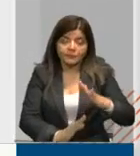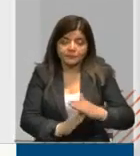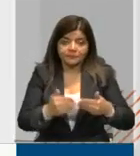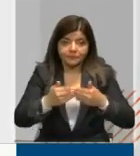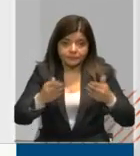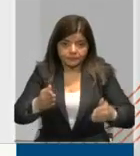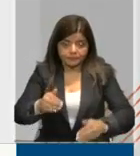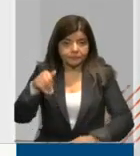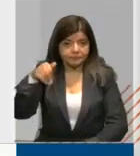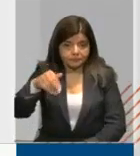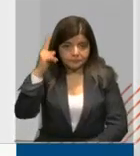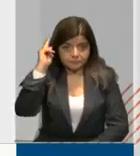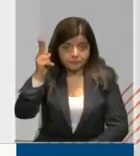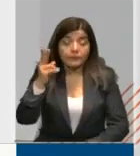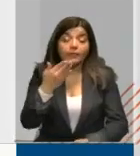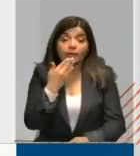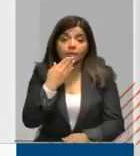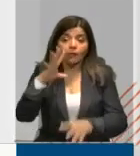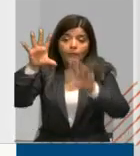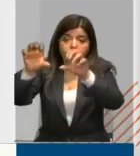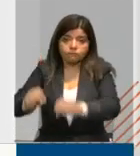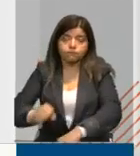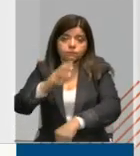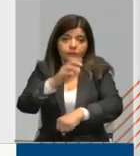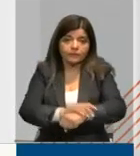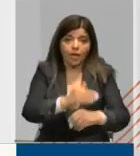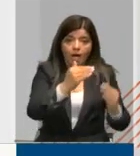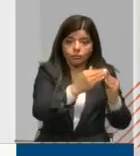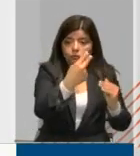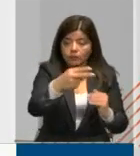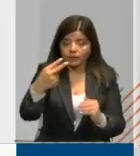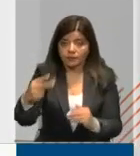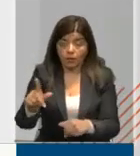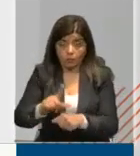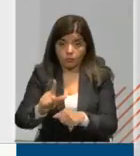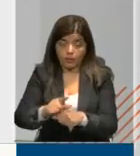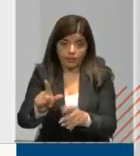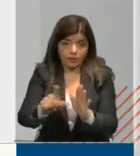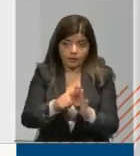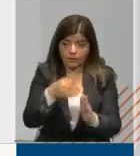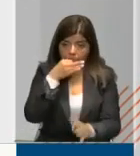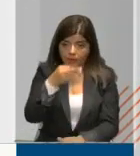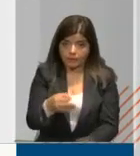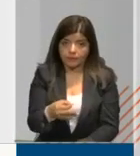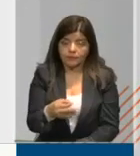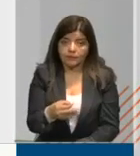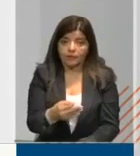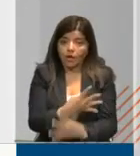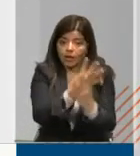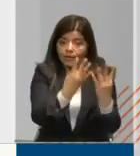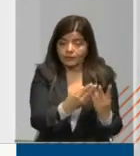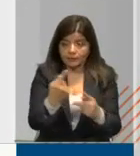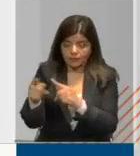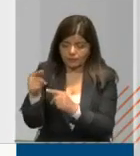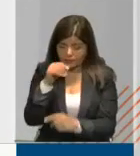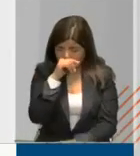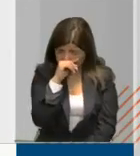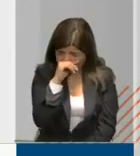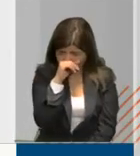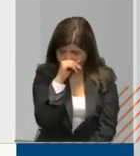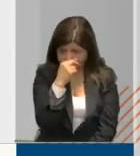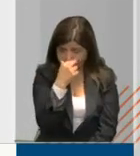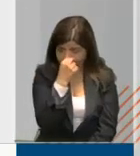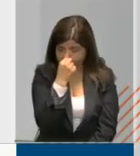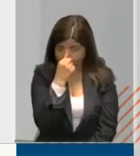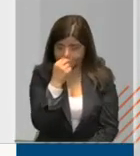locomoción y arrestar a las personas en sus propias moradas o en lugares que la ley determine que no sean cárceles. Además, se